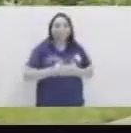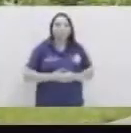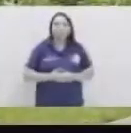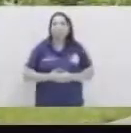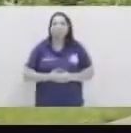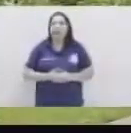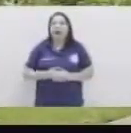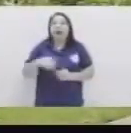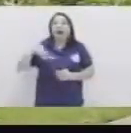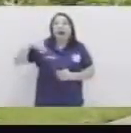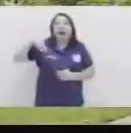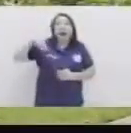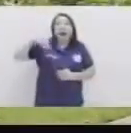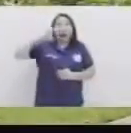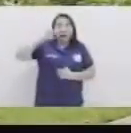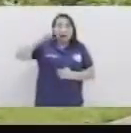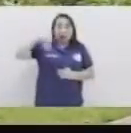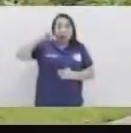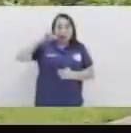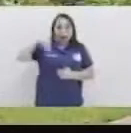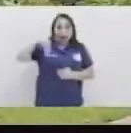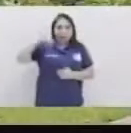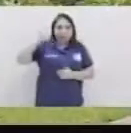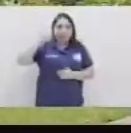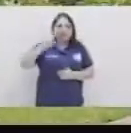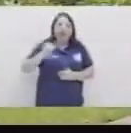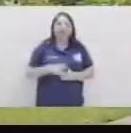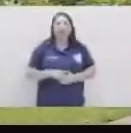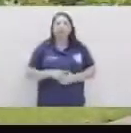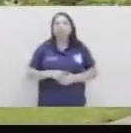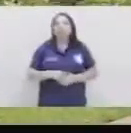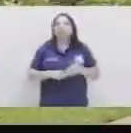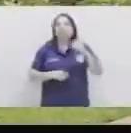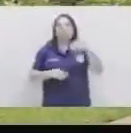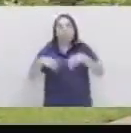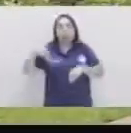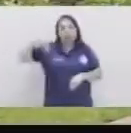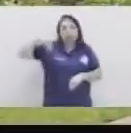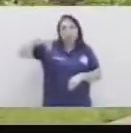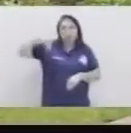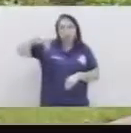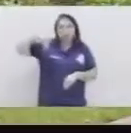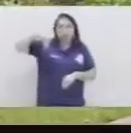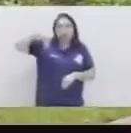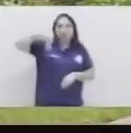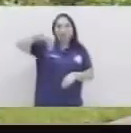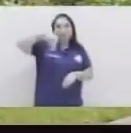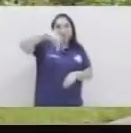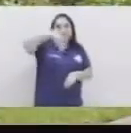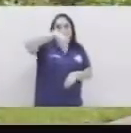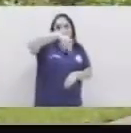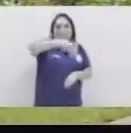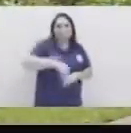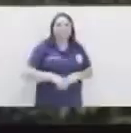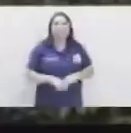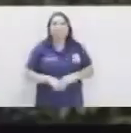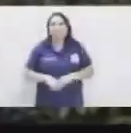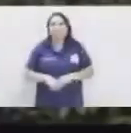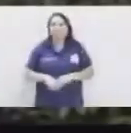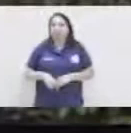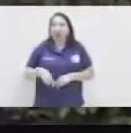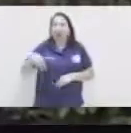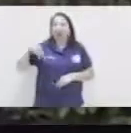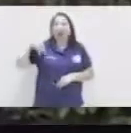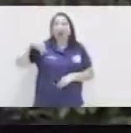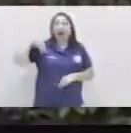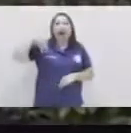Caminar, otra seña muy lógica con un movimiento que voy a utilizar las manos como las piernas de una persona y va a ser caminar. El